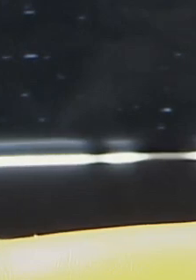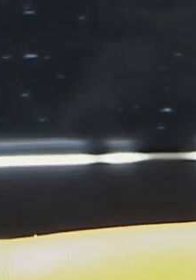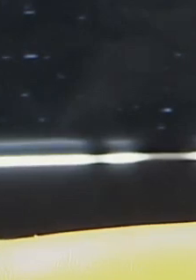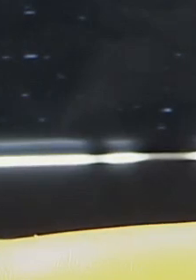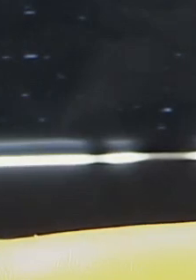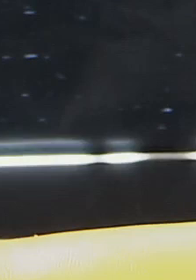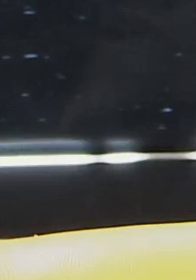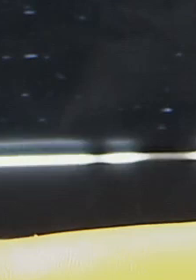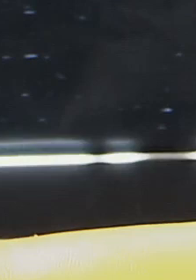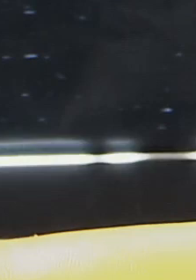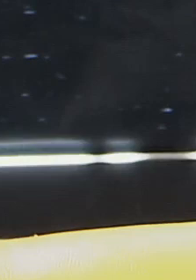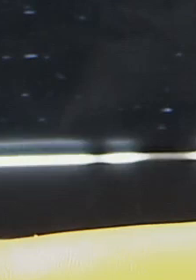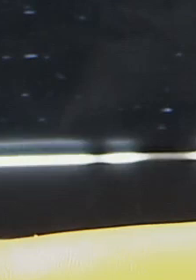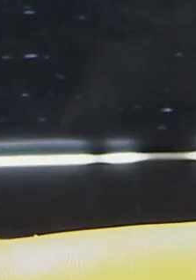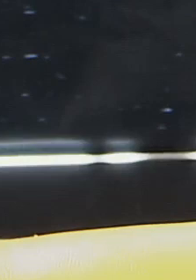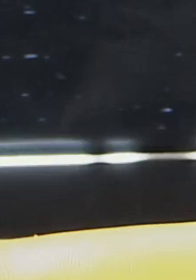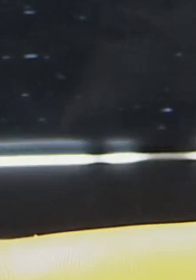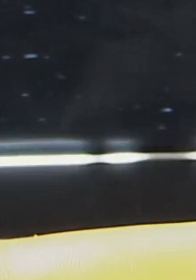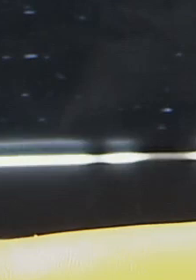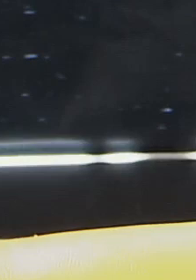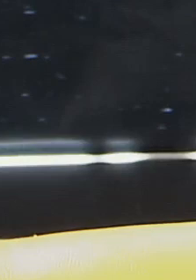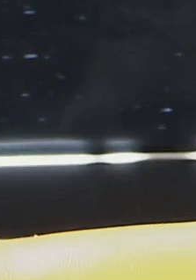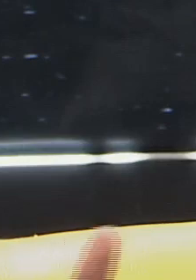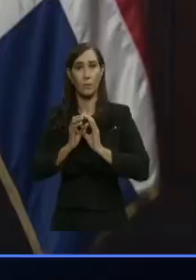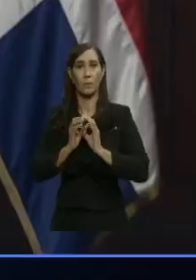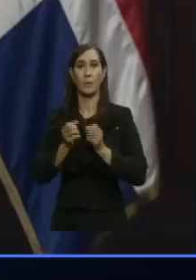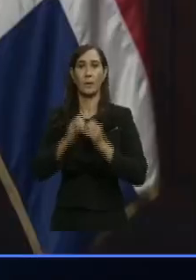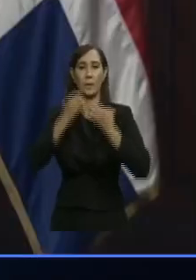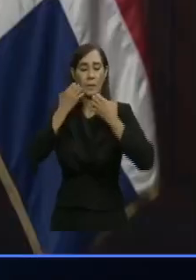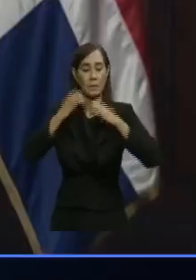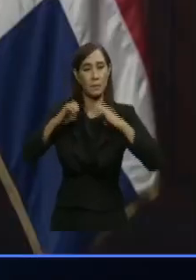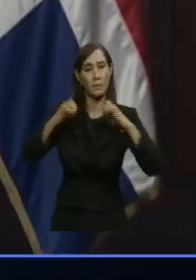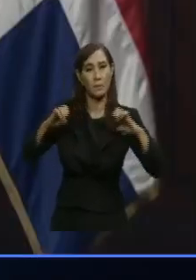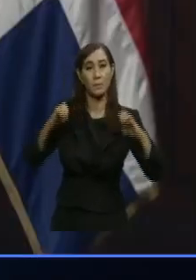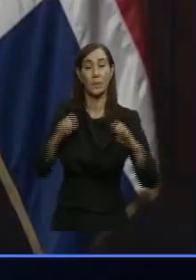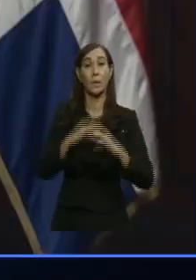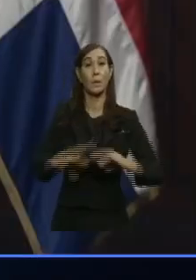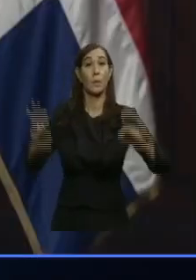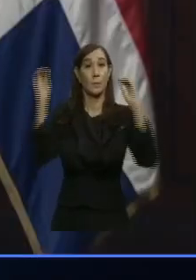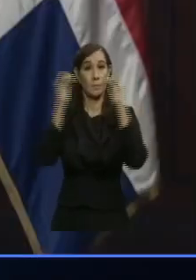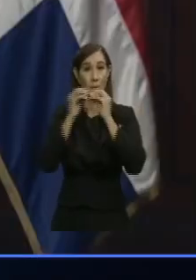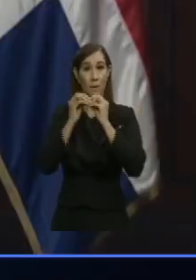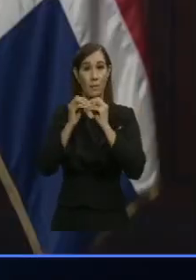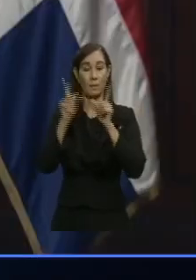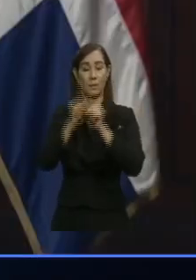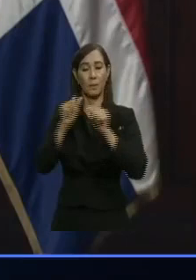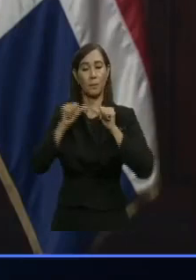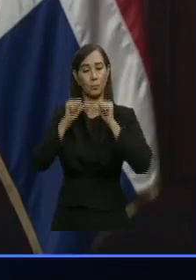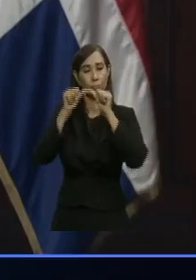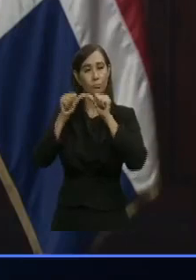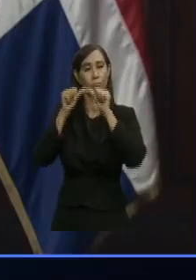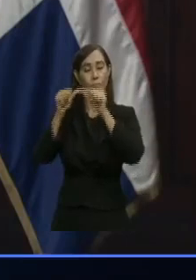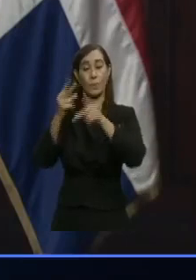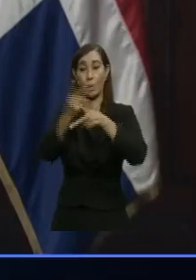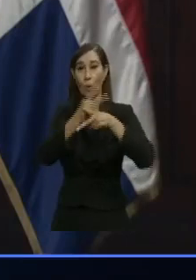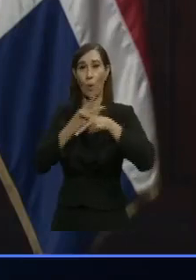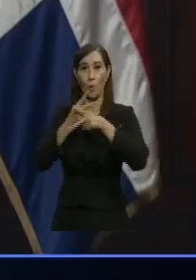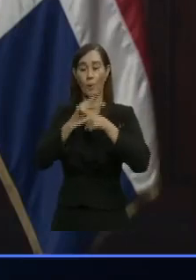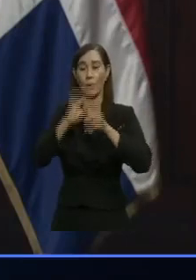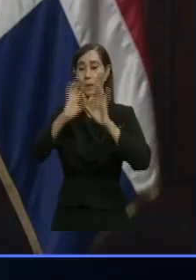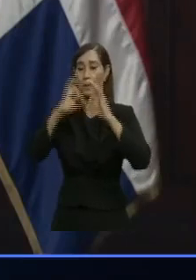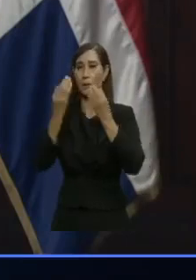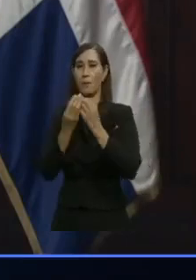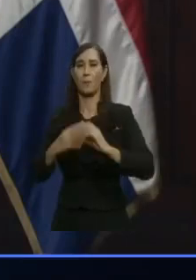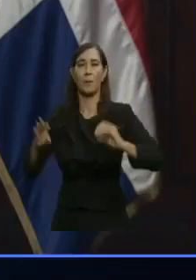es un político el matiz político no puede quedar exento de esta discusión pablo se habla mucho del costo político que tendrá